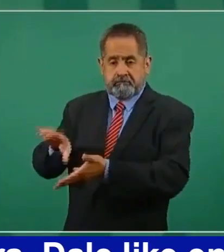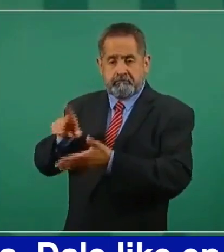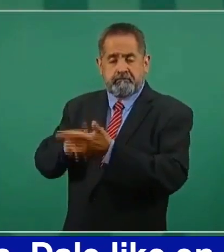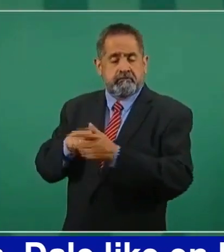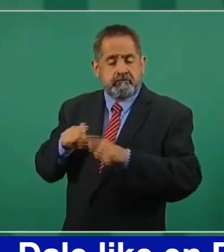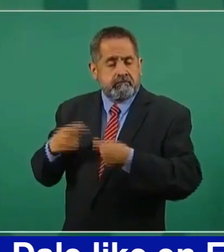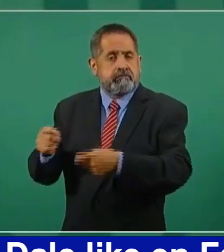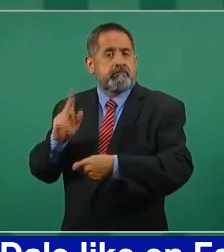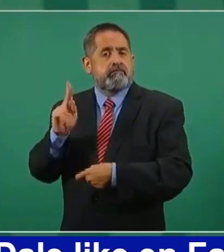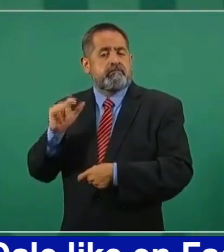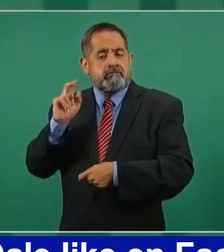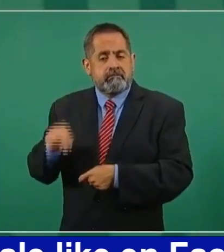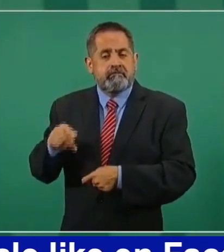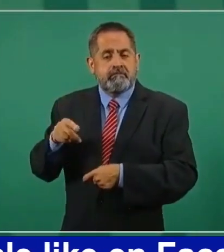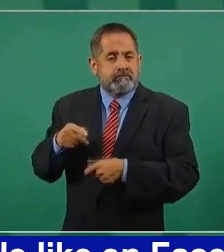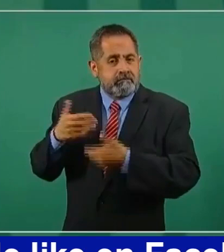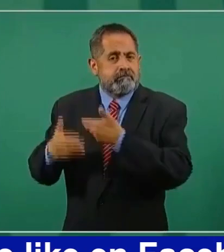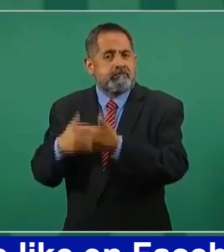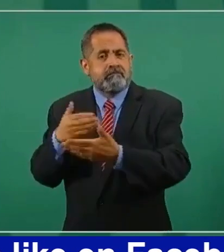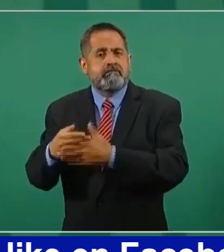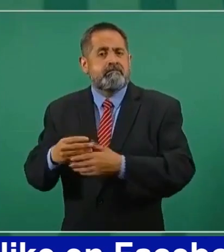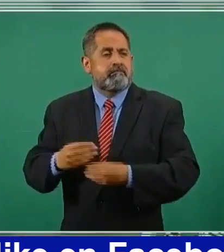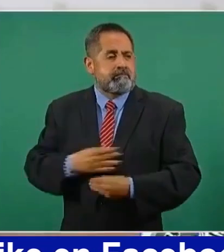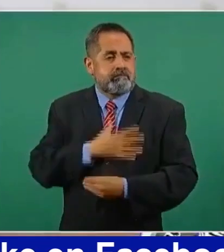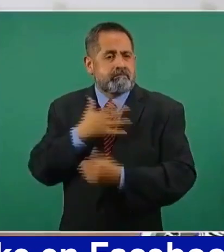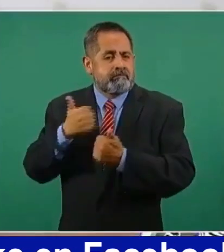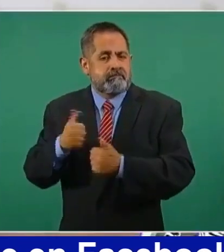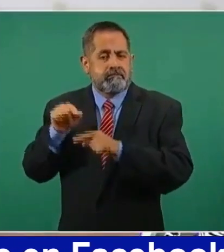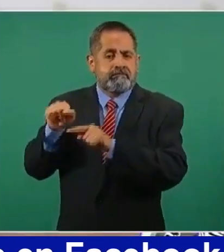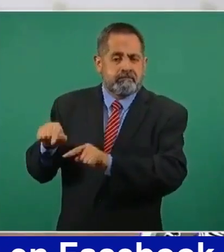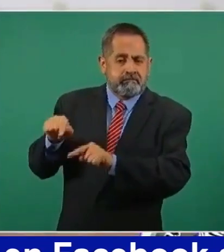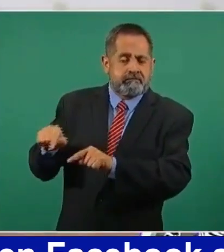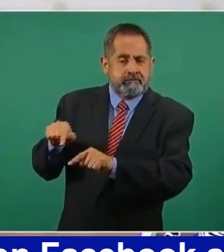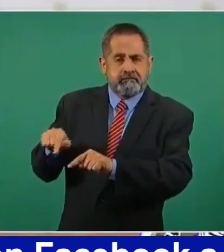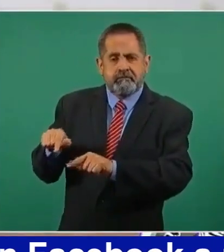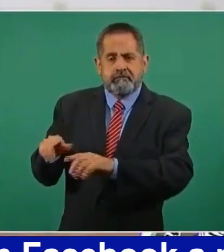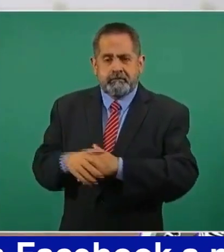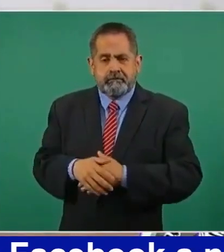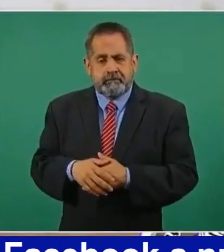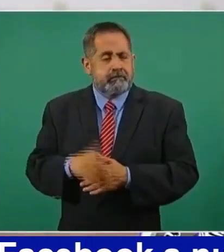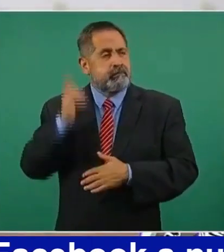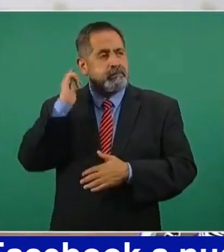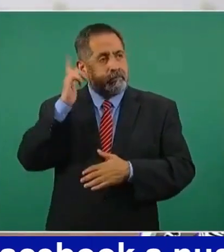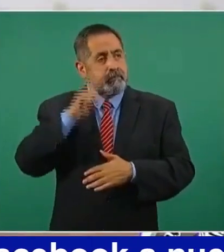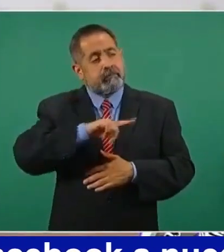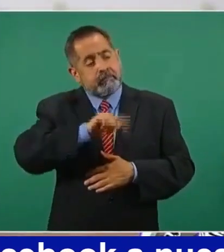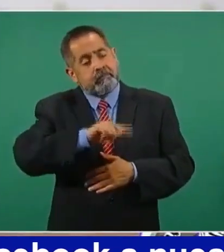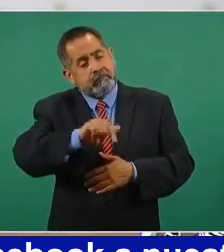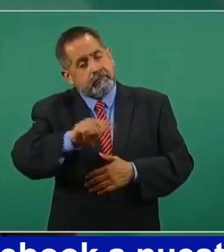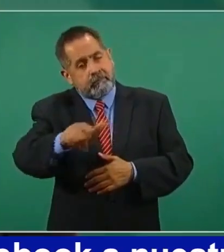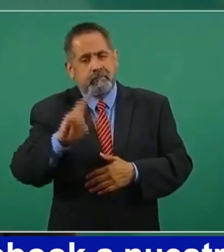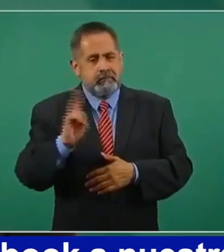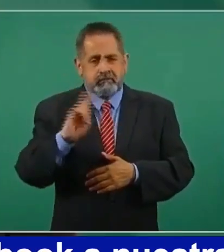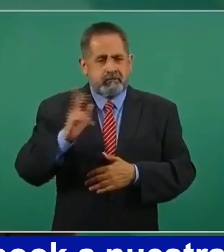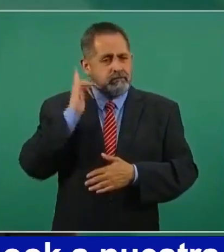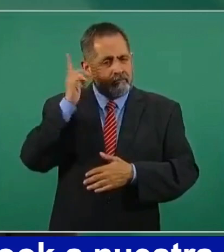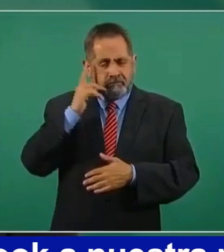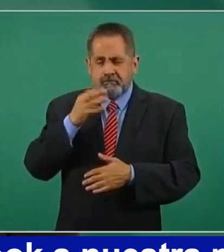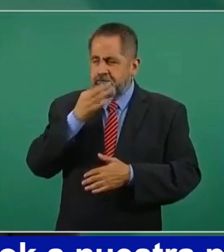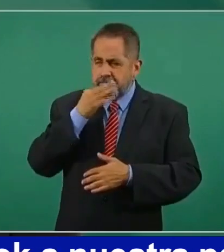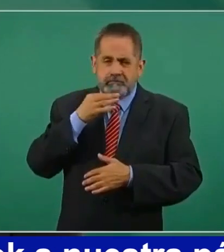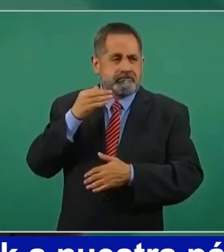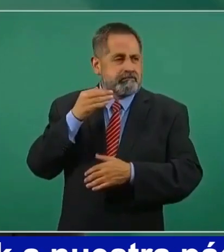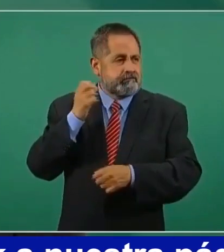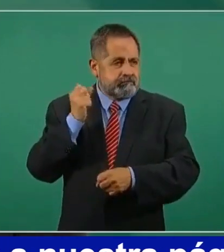para planes de desarrollo, de bienestar. Ojalá y no se demoren, no se